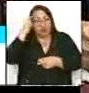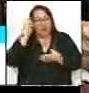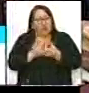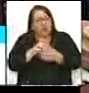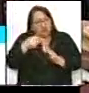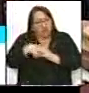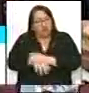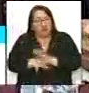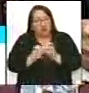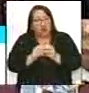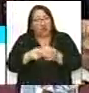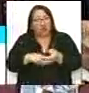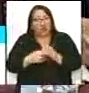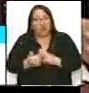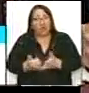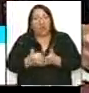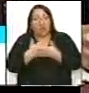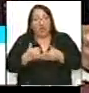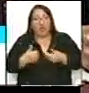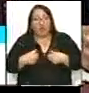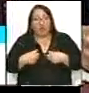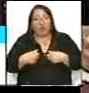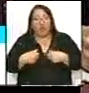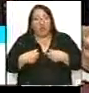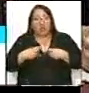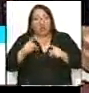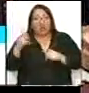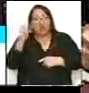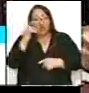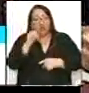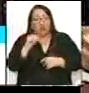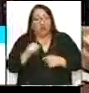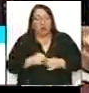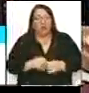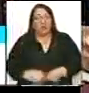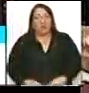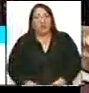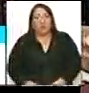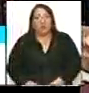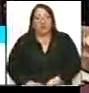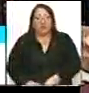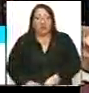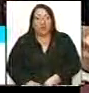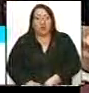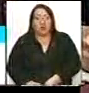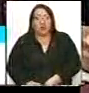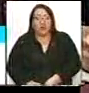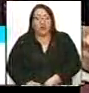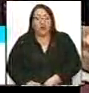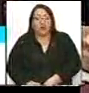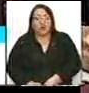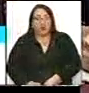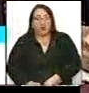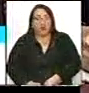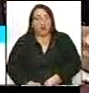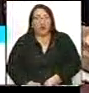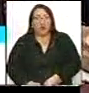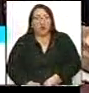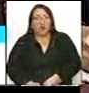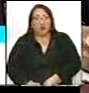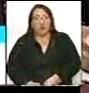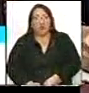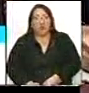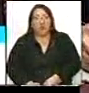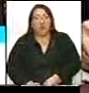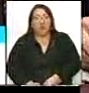más profunda que nos permita diseñar un modelo que permita que las alianzas sean parte de un diálogo político y la